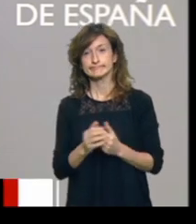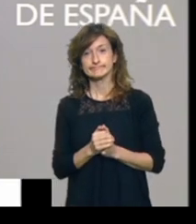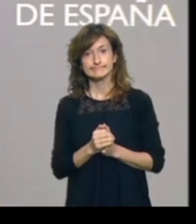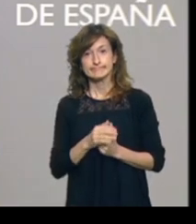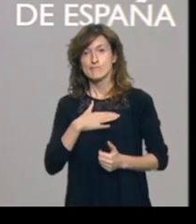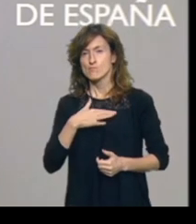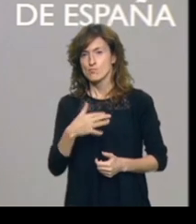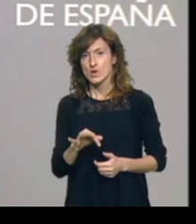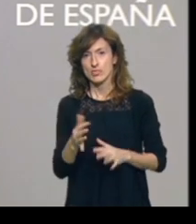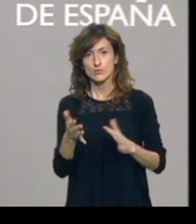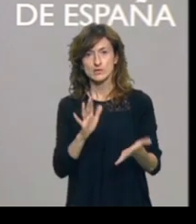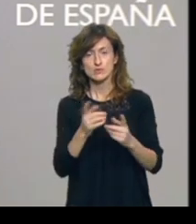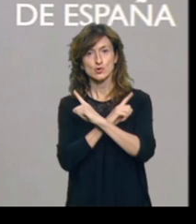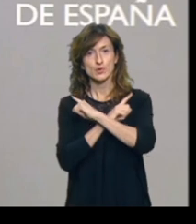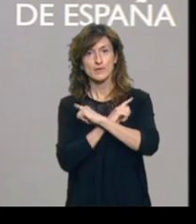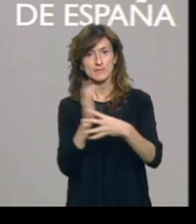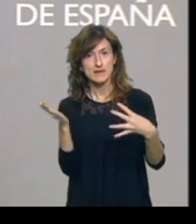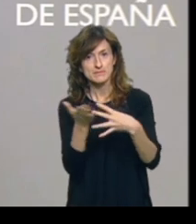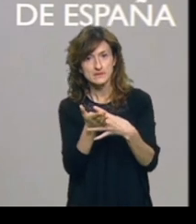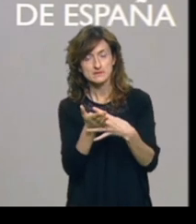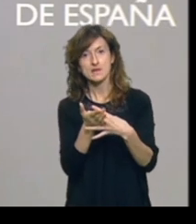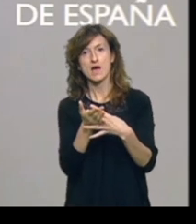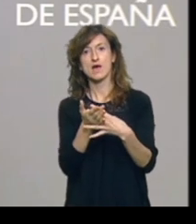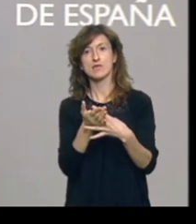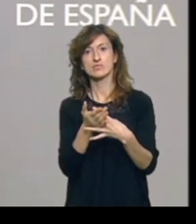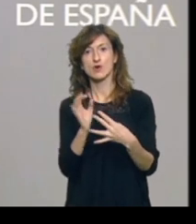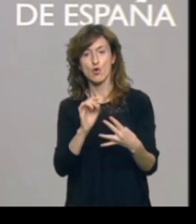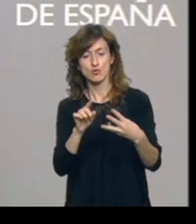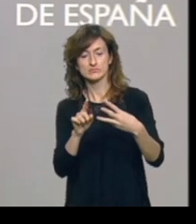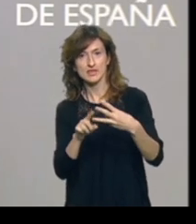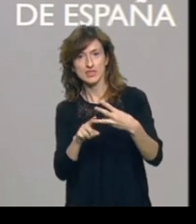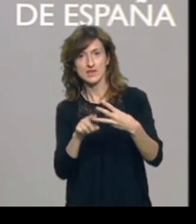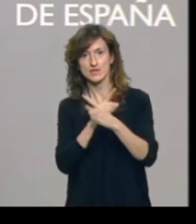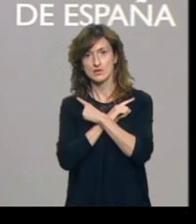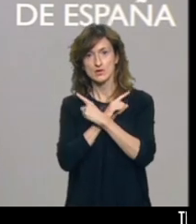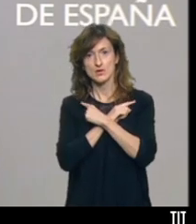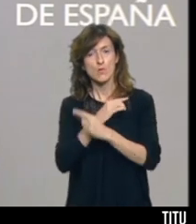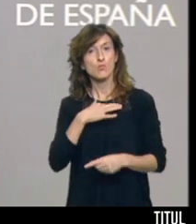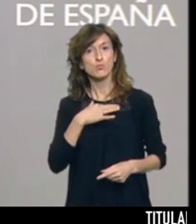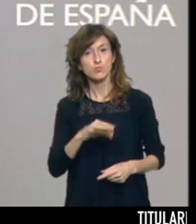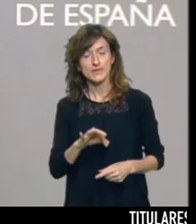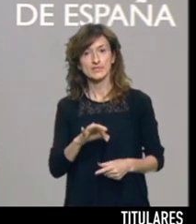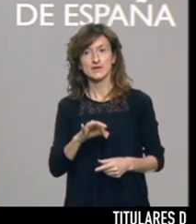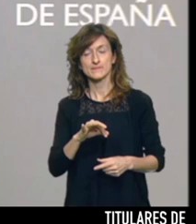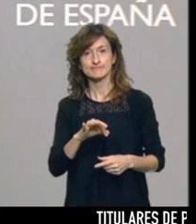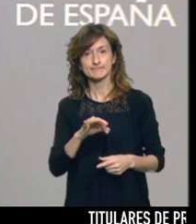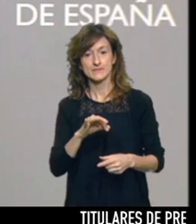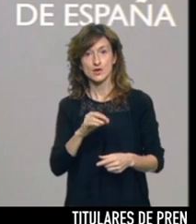es muy posible que a mediados de noviembre, quizás tercera semana, haya un número de unidades de